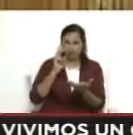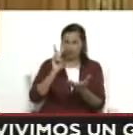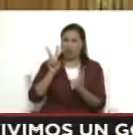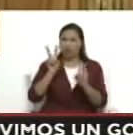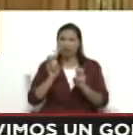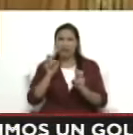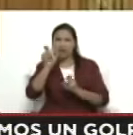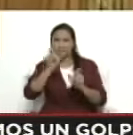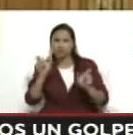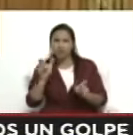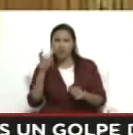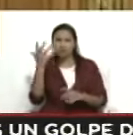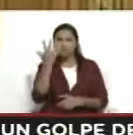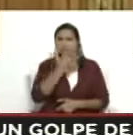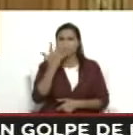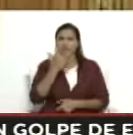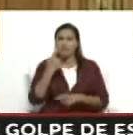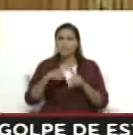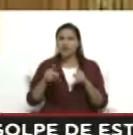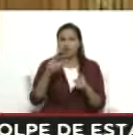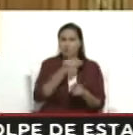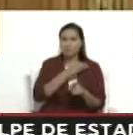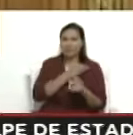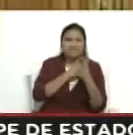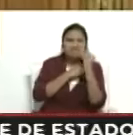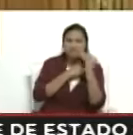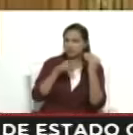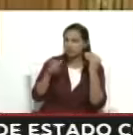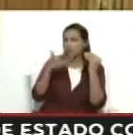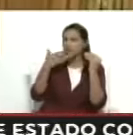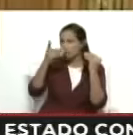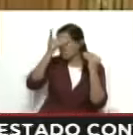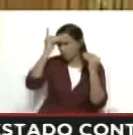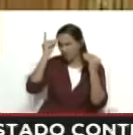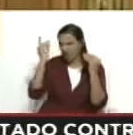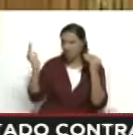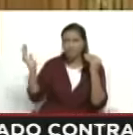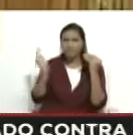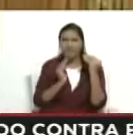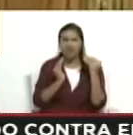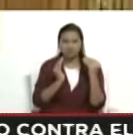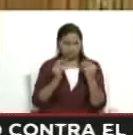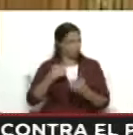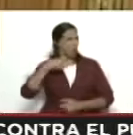pero ellos me están pidiendo que tú vengas para acá. Voy.